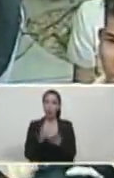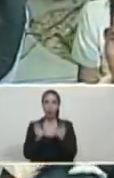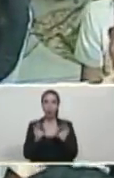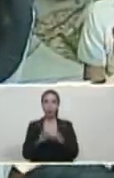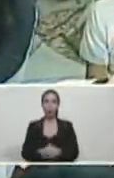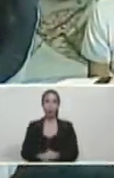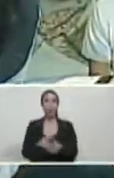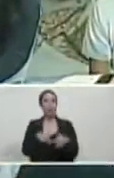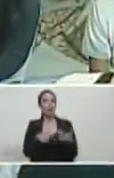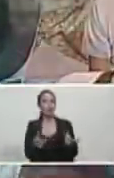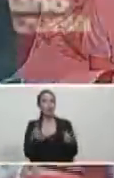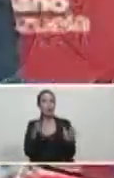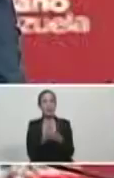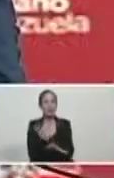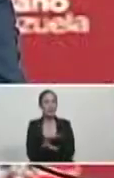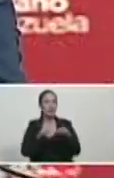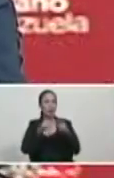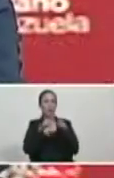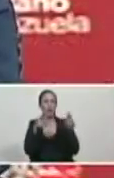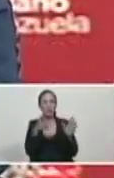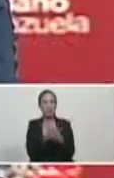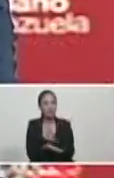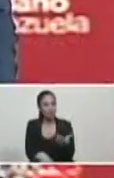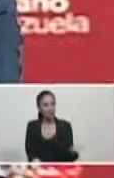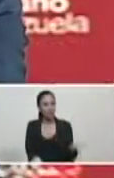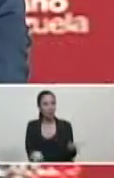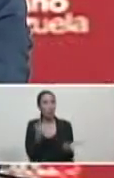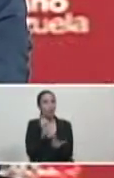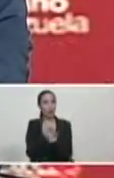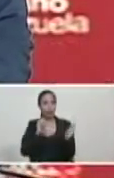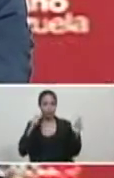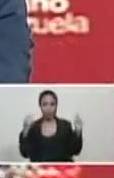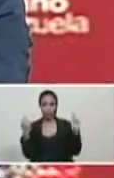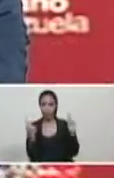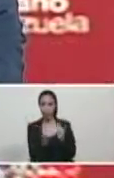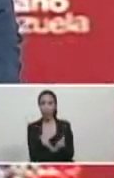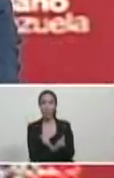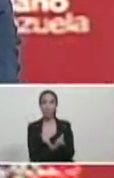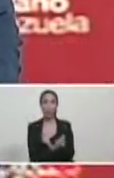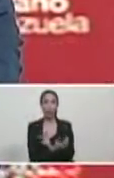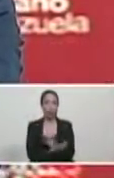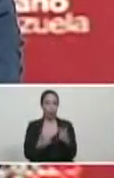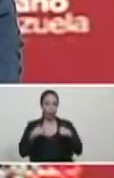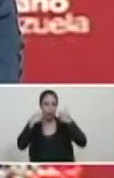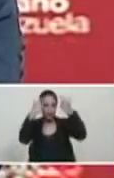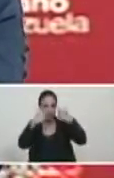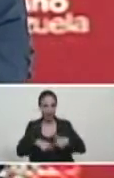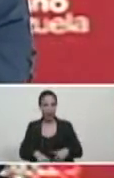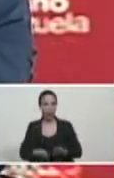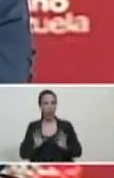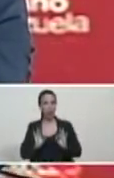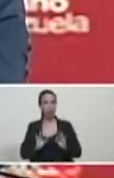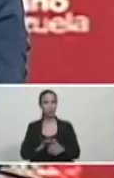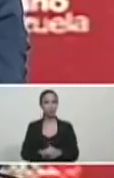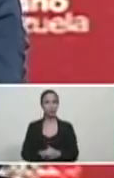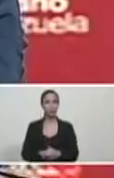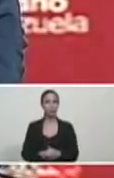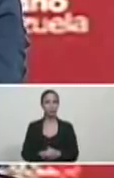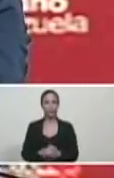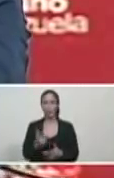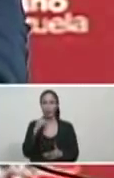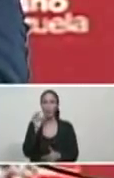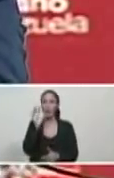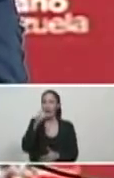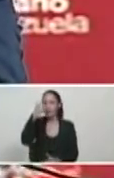de la paz, estamos transversalizando todo. Es la razón de ser de nuestro país, es